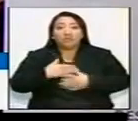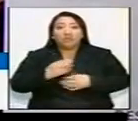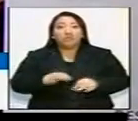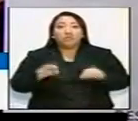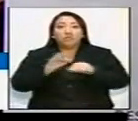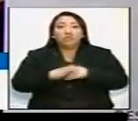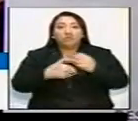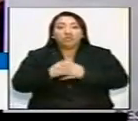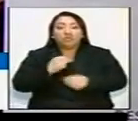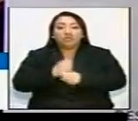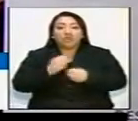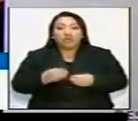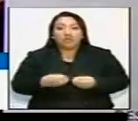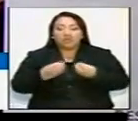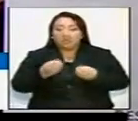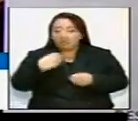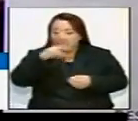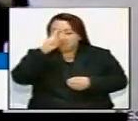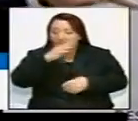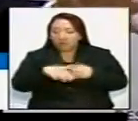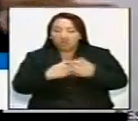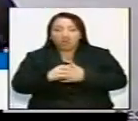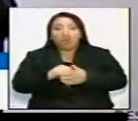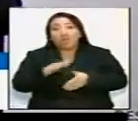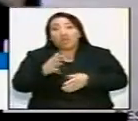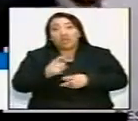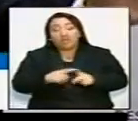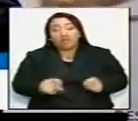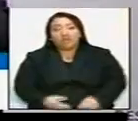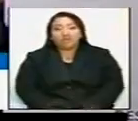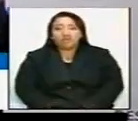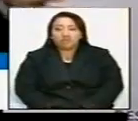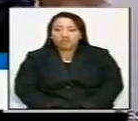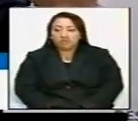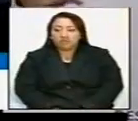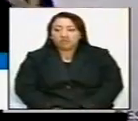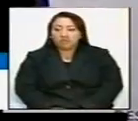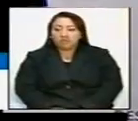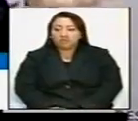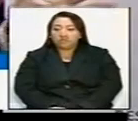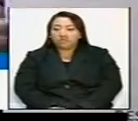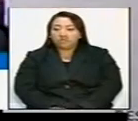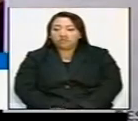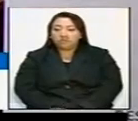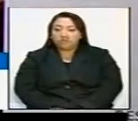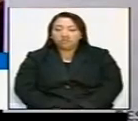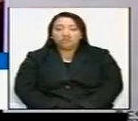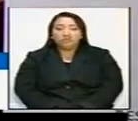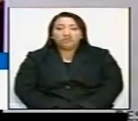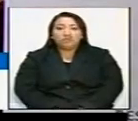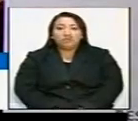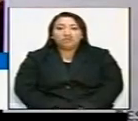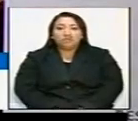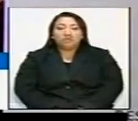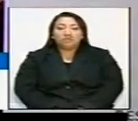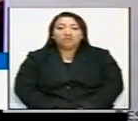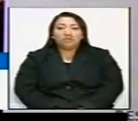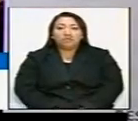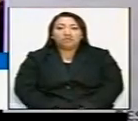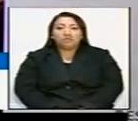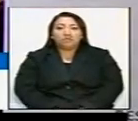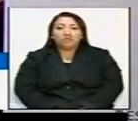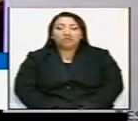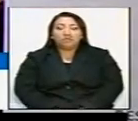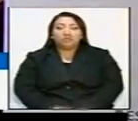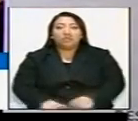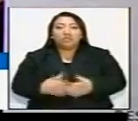agenda de productividad para Perú, bueno, me parece que esa agenda está habiendo todas las dimensiones de lo que son los impulsores de la productividad